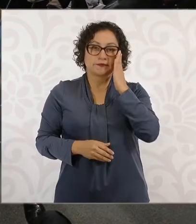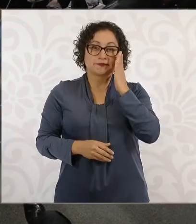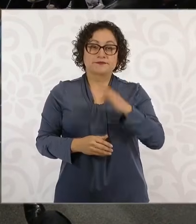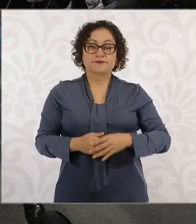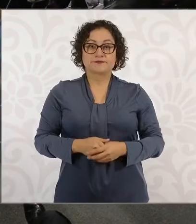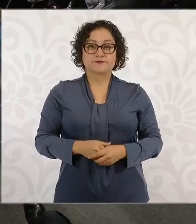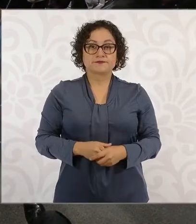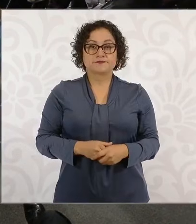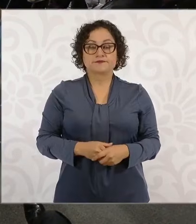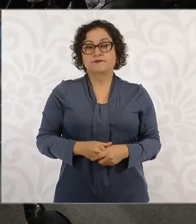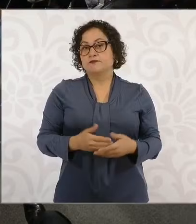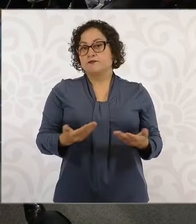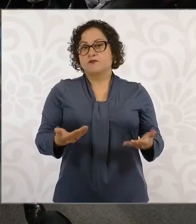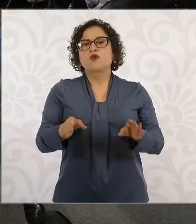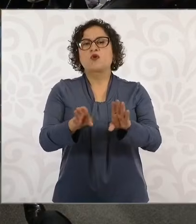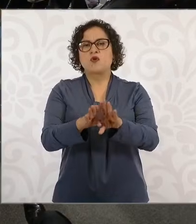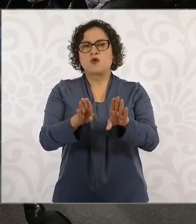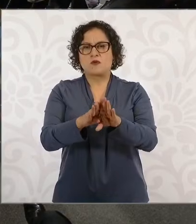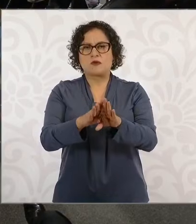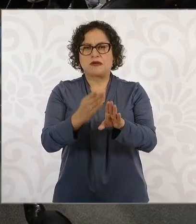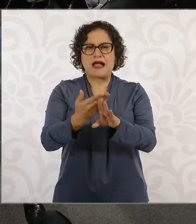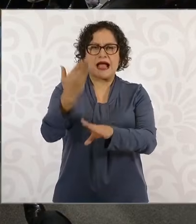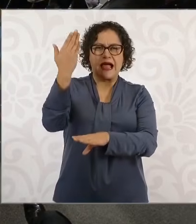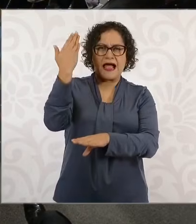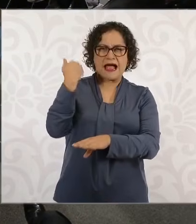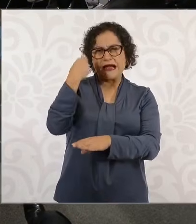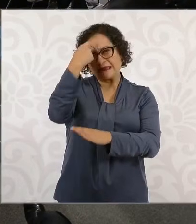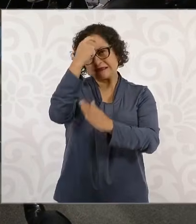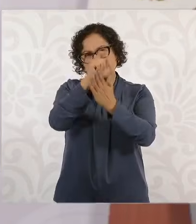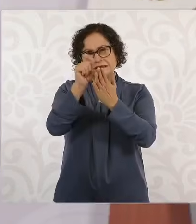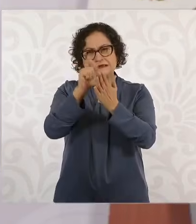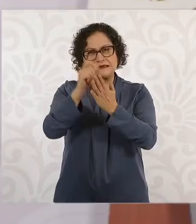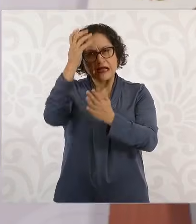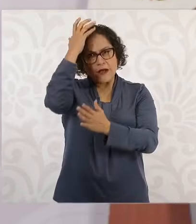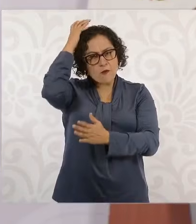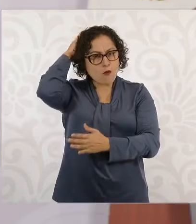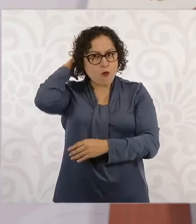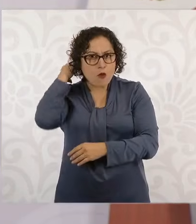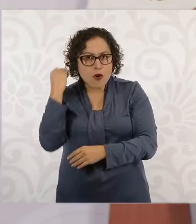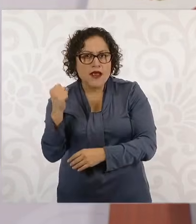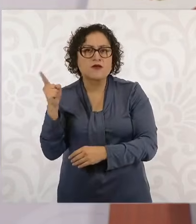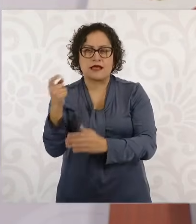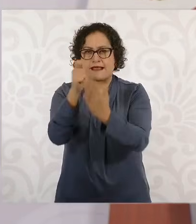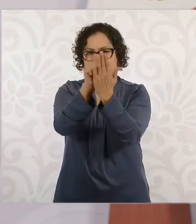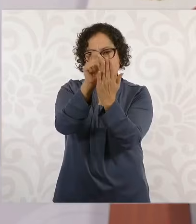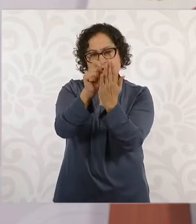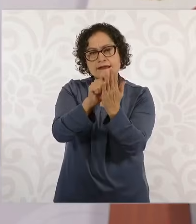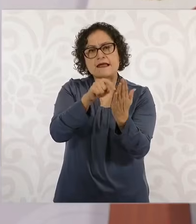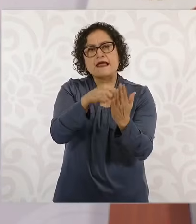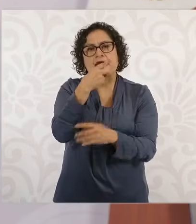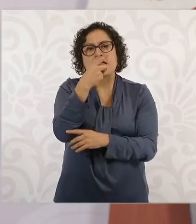Eso viene desde los sentimientos de la nación de Morelos. La soberanía reside en el pueblo y solo en el